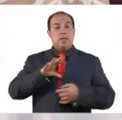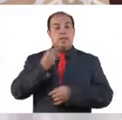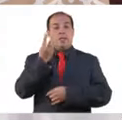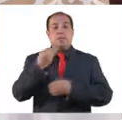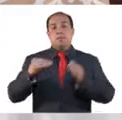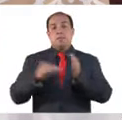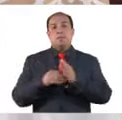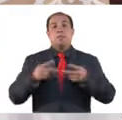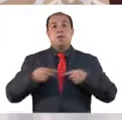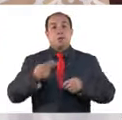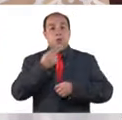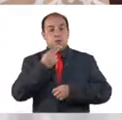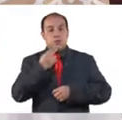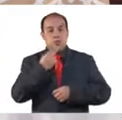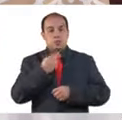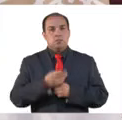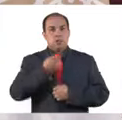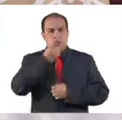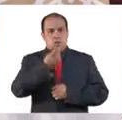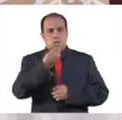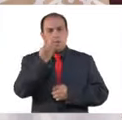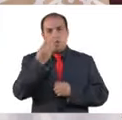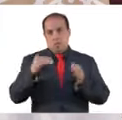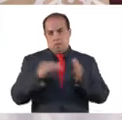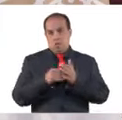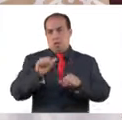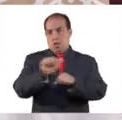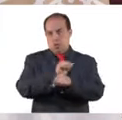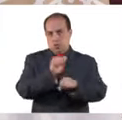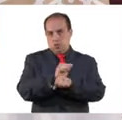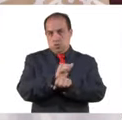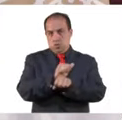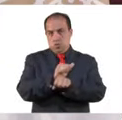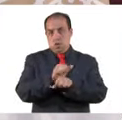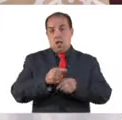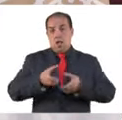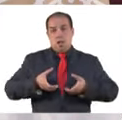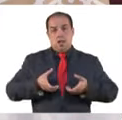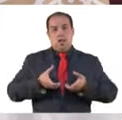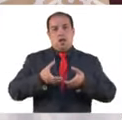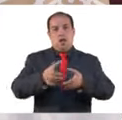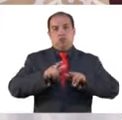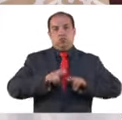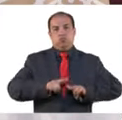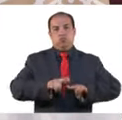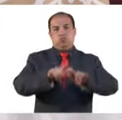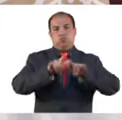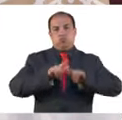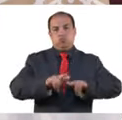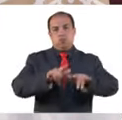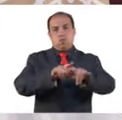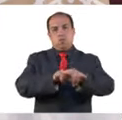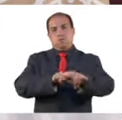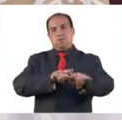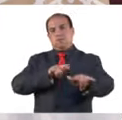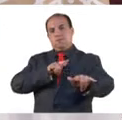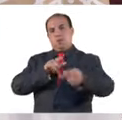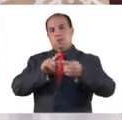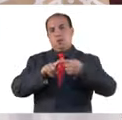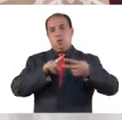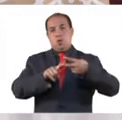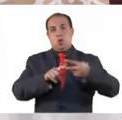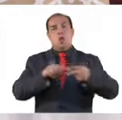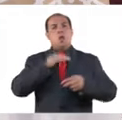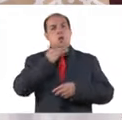usándola. Entonces, yo les digo, piensen 3.000 coches sobre la calle adicionales. en términos de congestionamiento y en términos de